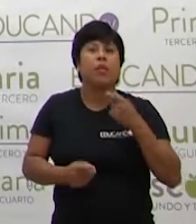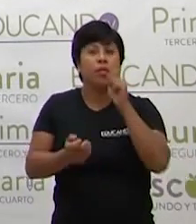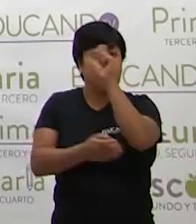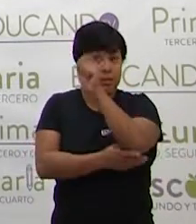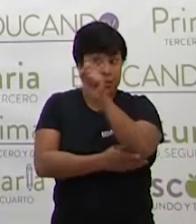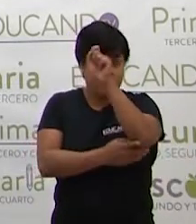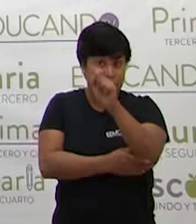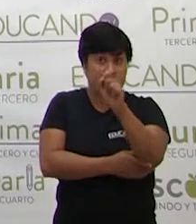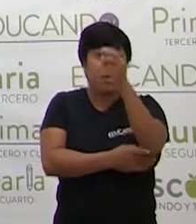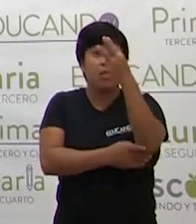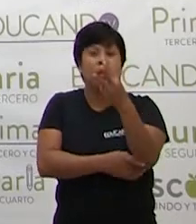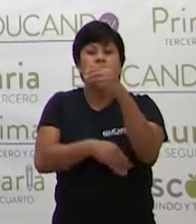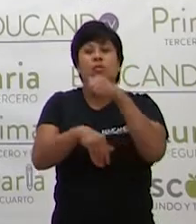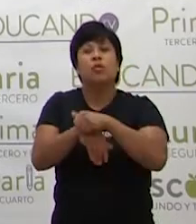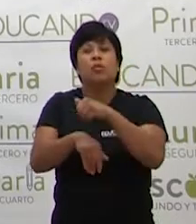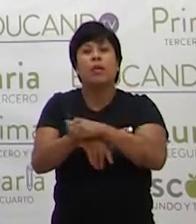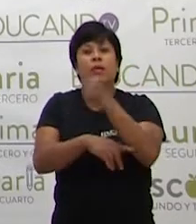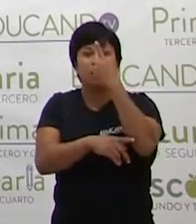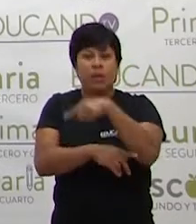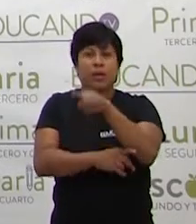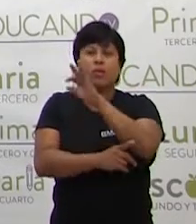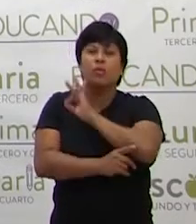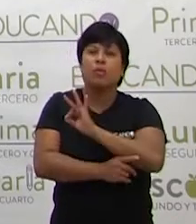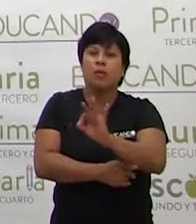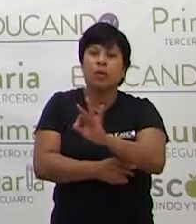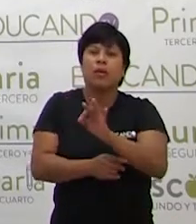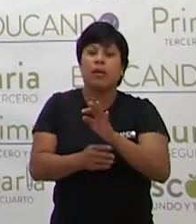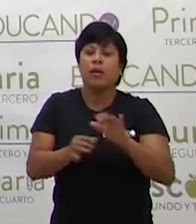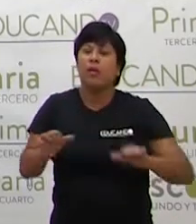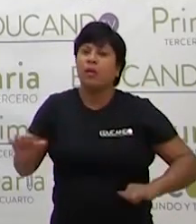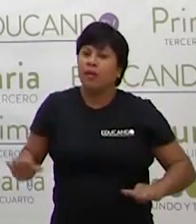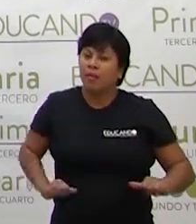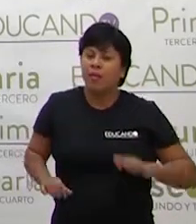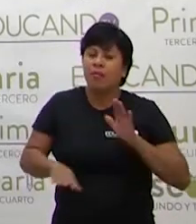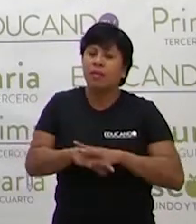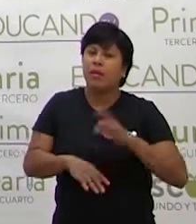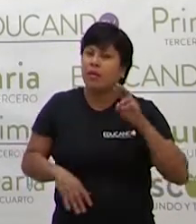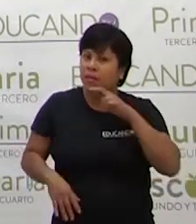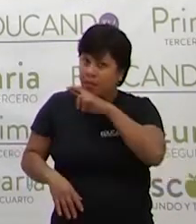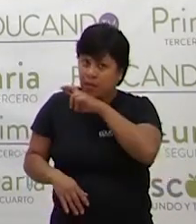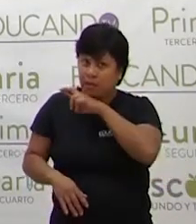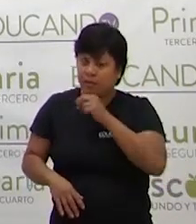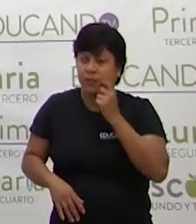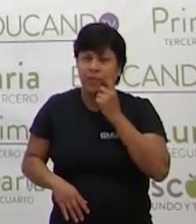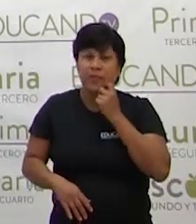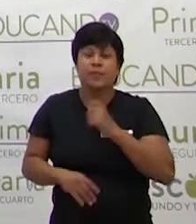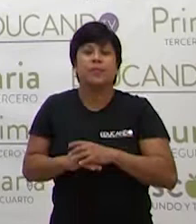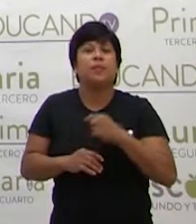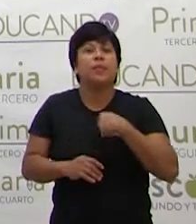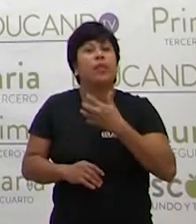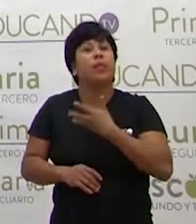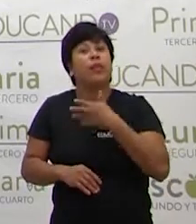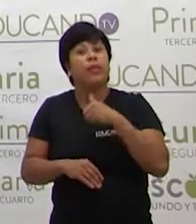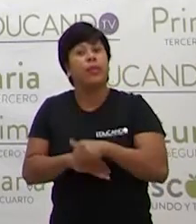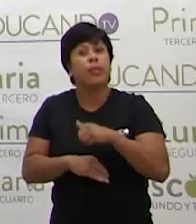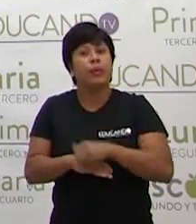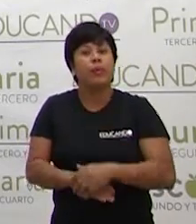escribir tres números para que así sea un ejercicio rápido y que tú entiendas. Tengo el número